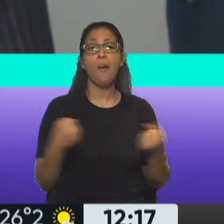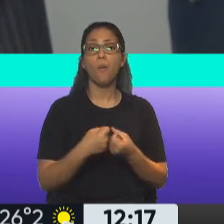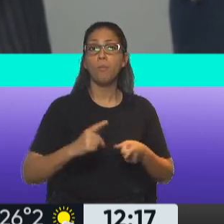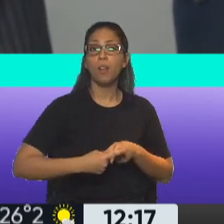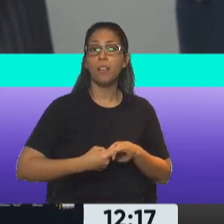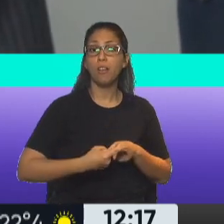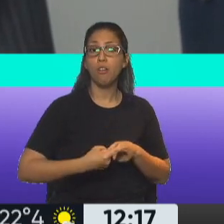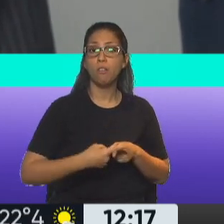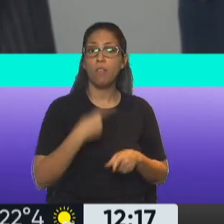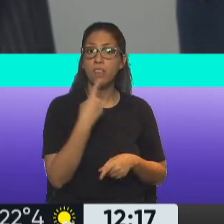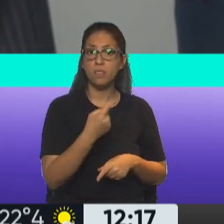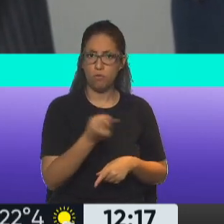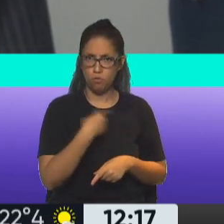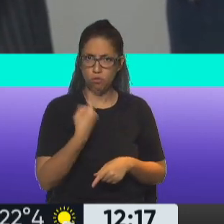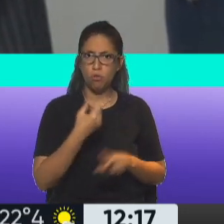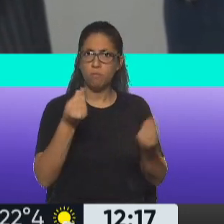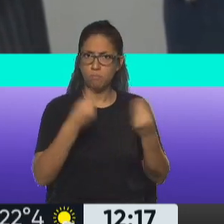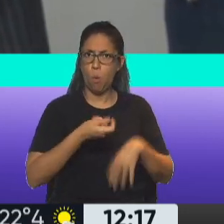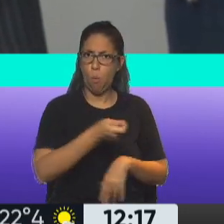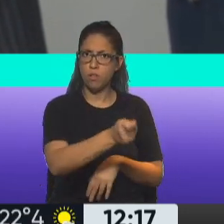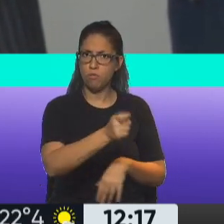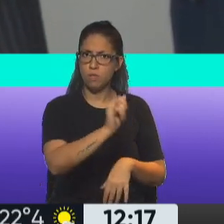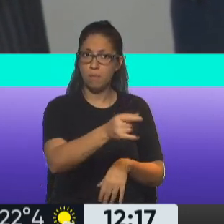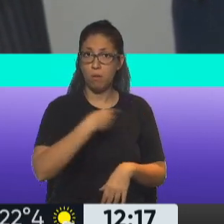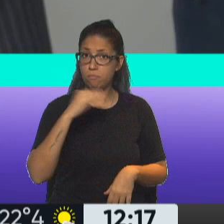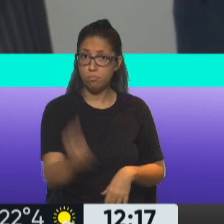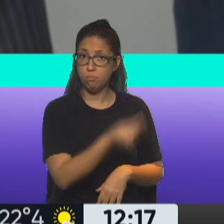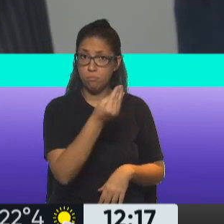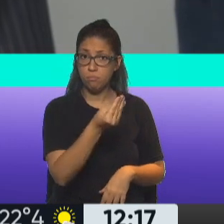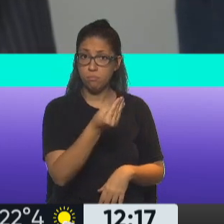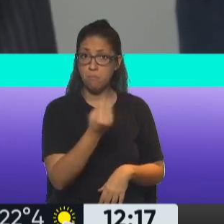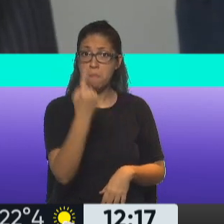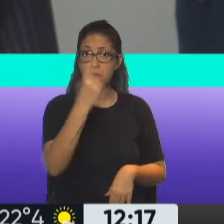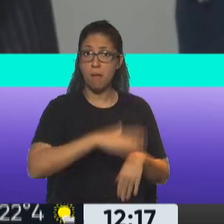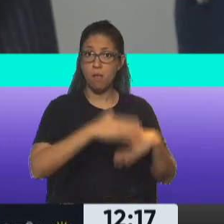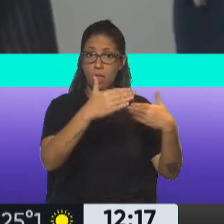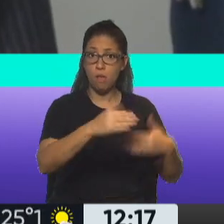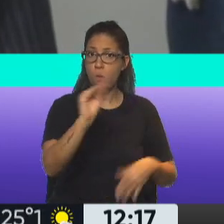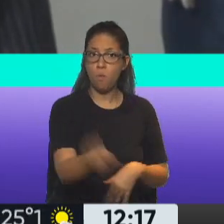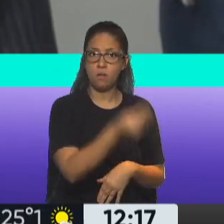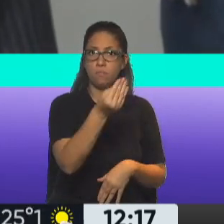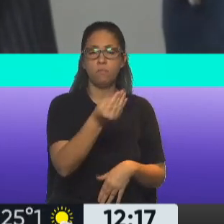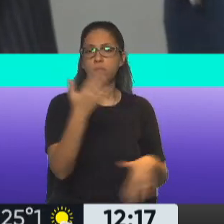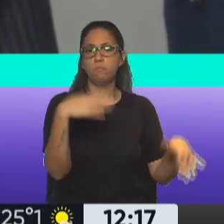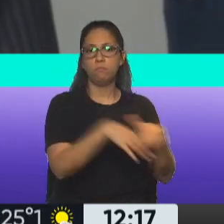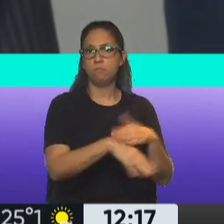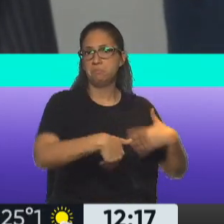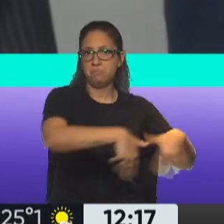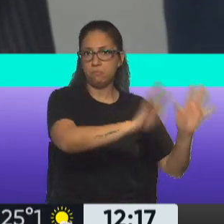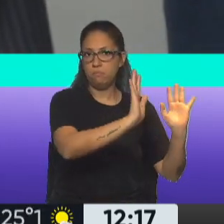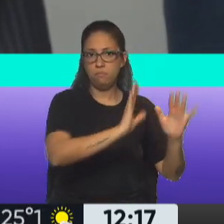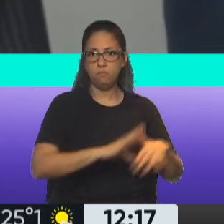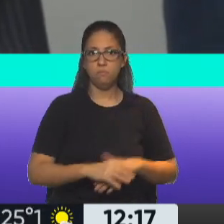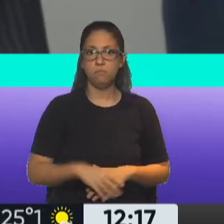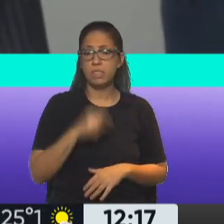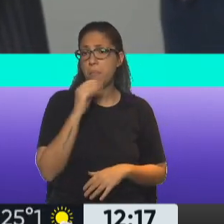político. Nosotros judicializamos ese caso, pero lo perdimos. Perdimos en primera instancia, no lo volvimos a apelar. Bueno, listo.